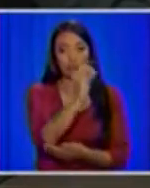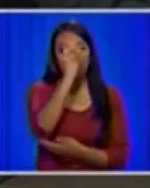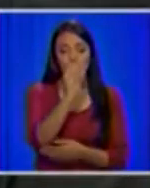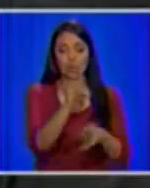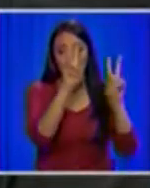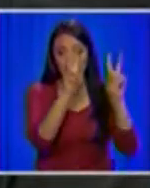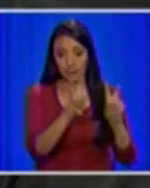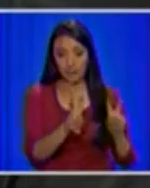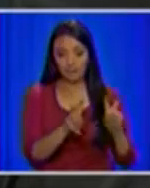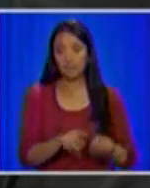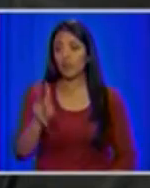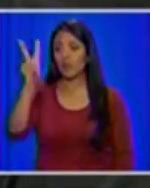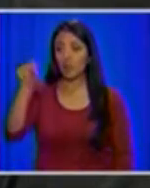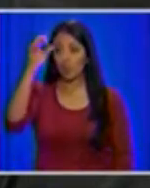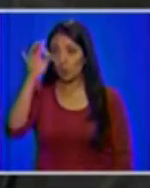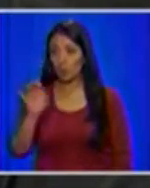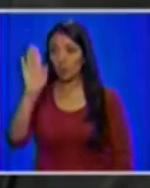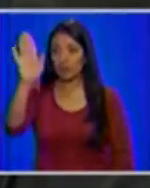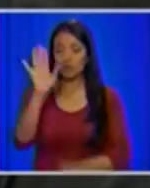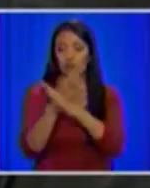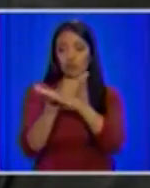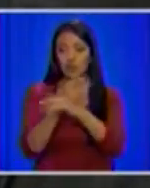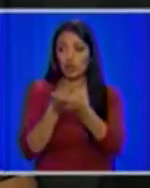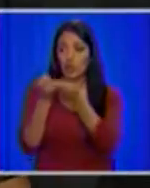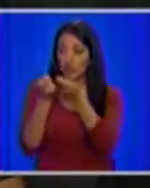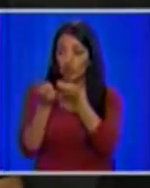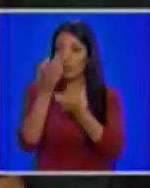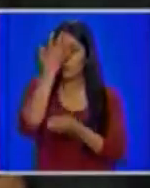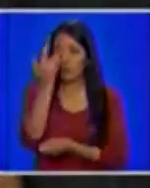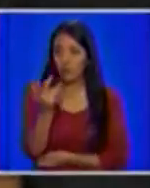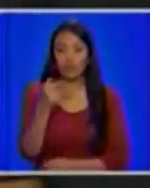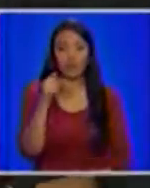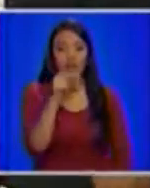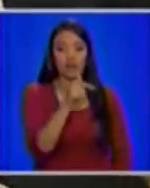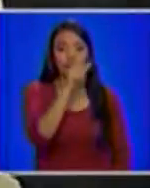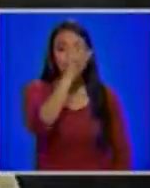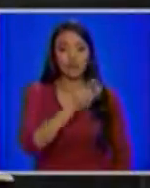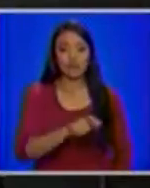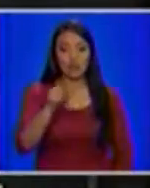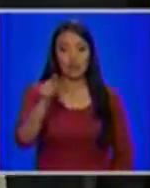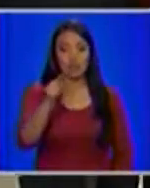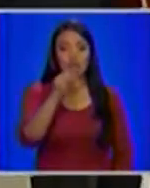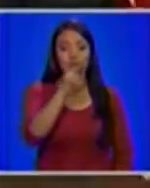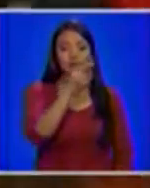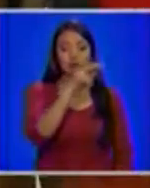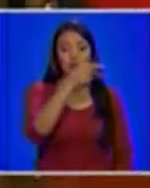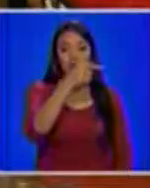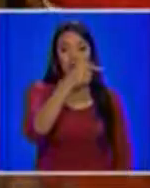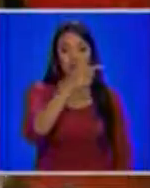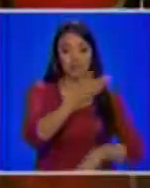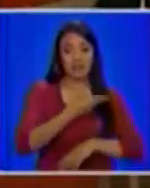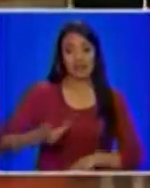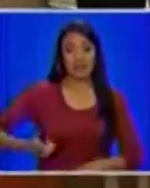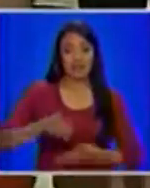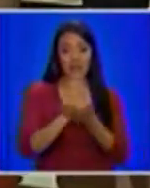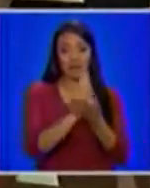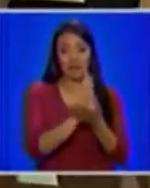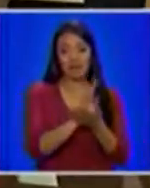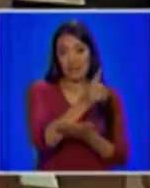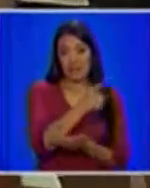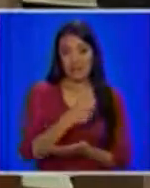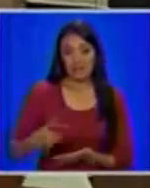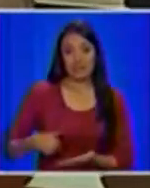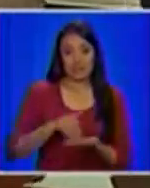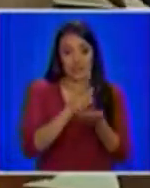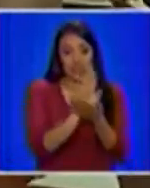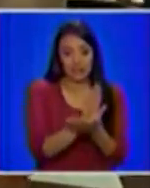incumplió con sus funciones de control al permitir que el señor richard gonzález espinoza en calidad de presidente del consejo directivo del